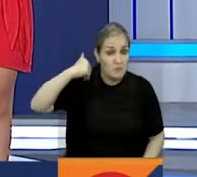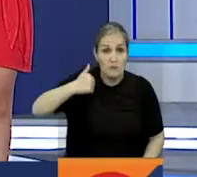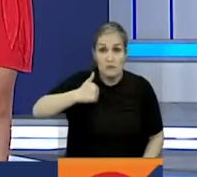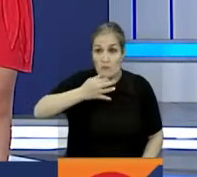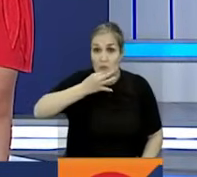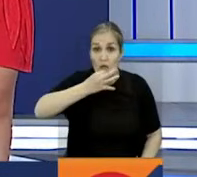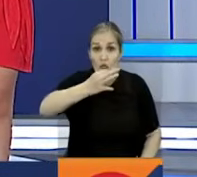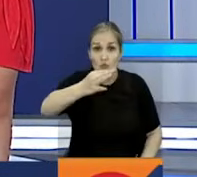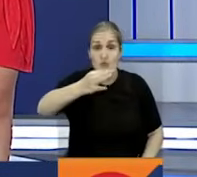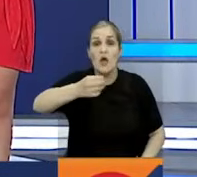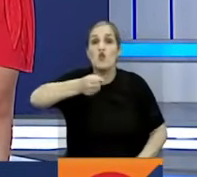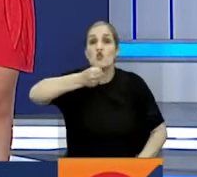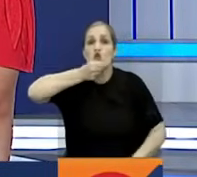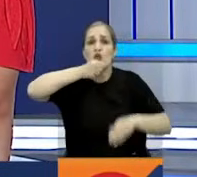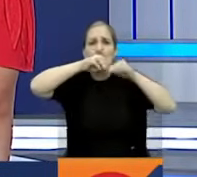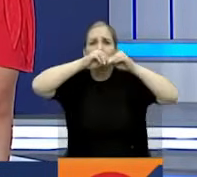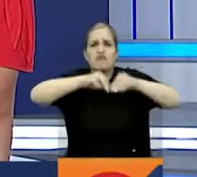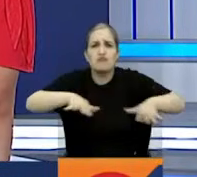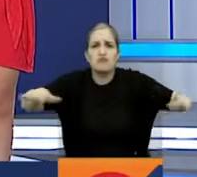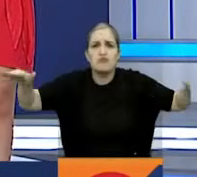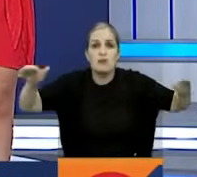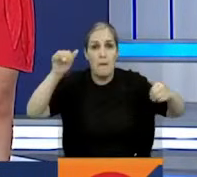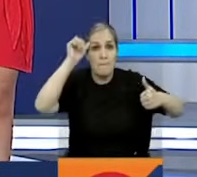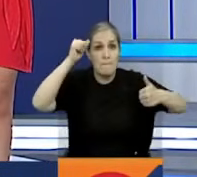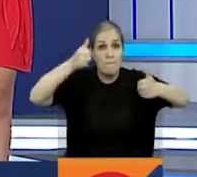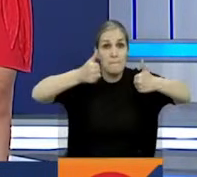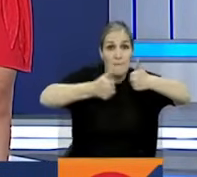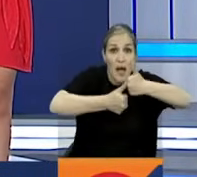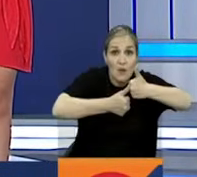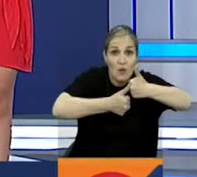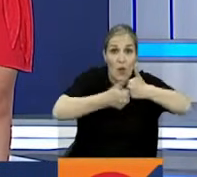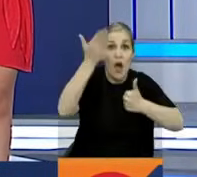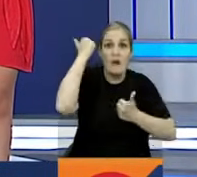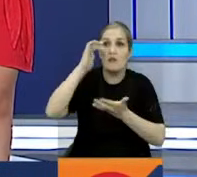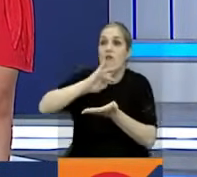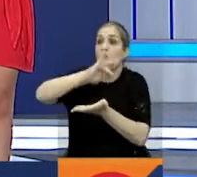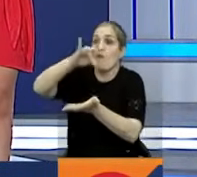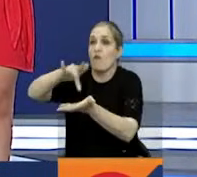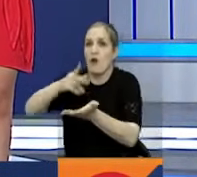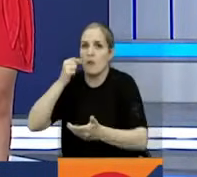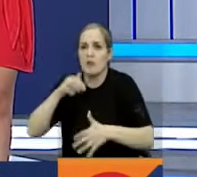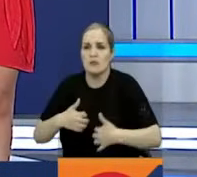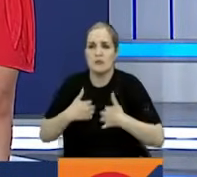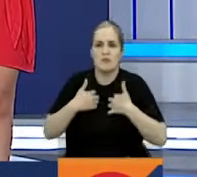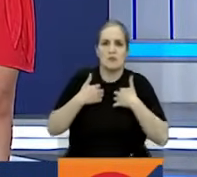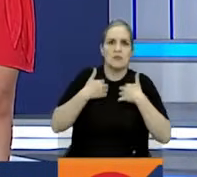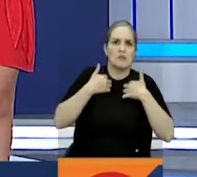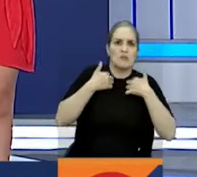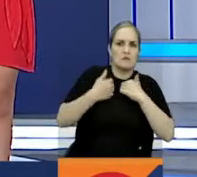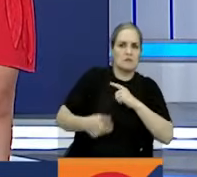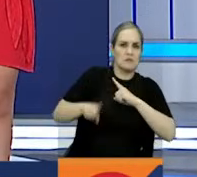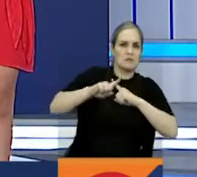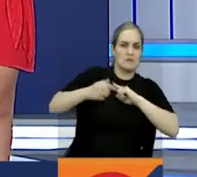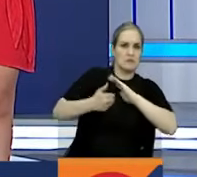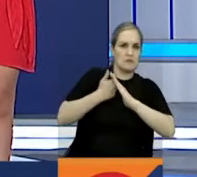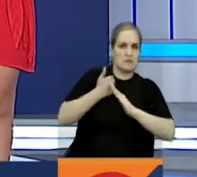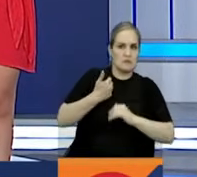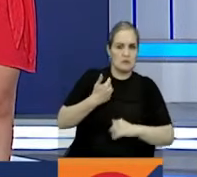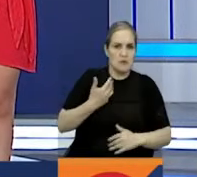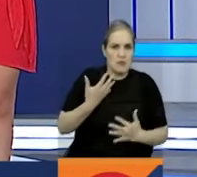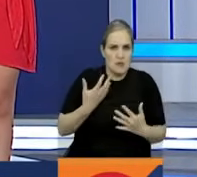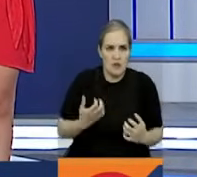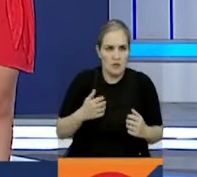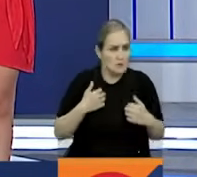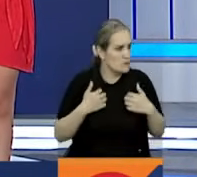entonces campaña del Pacto Histórico tuvo que cancelar sus actividades en Pereira producto de esa amenaza. También porque el